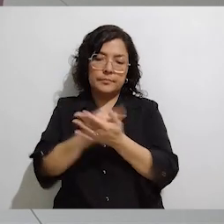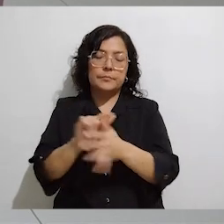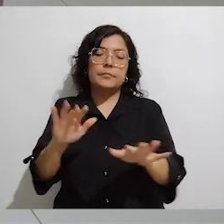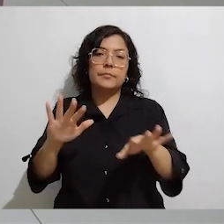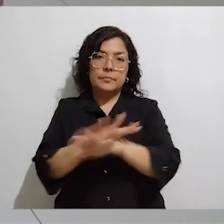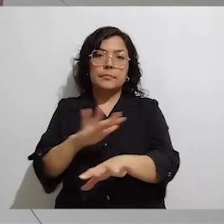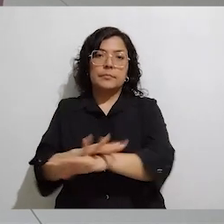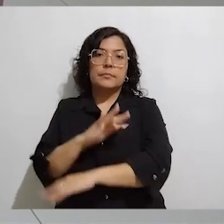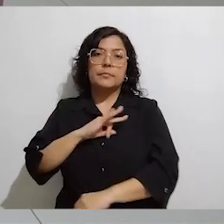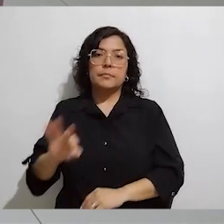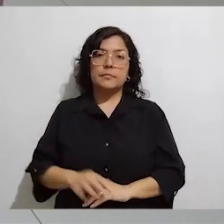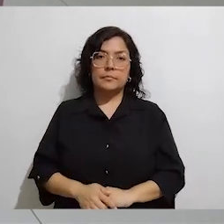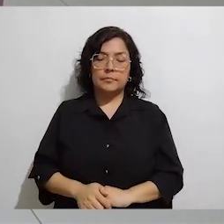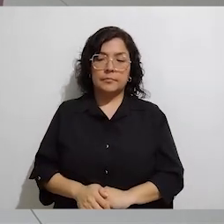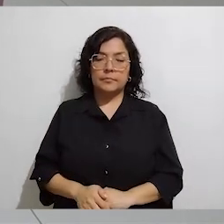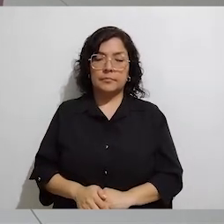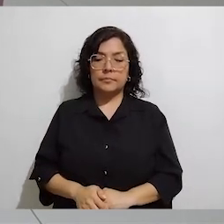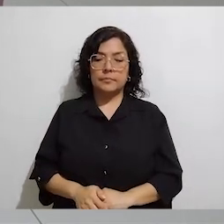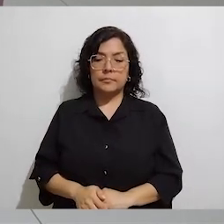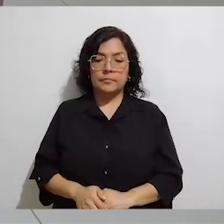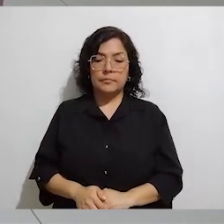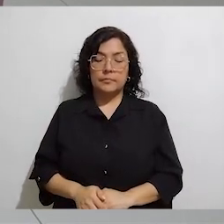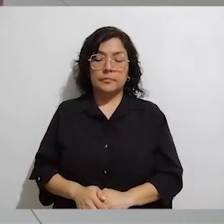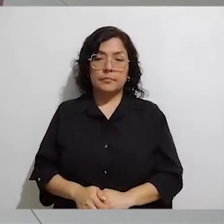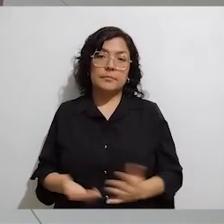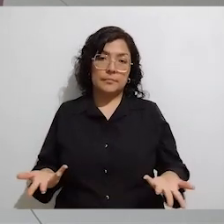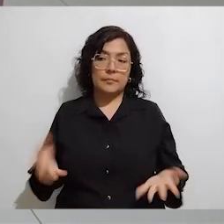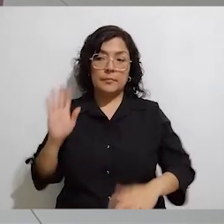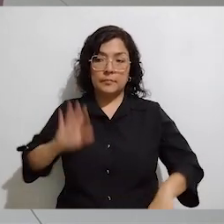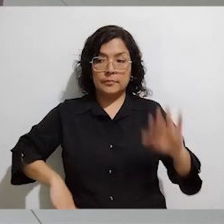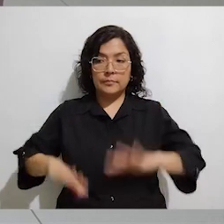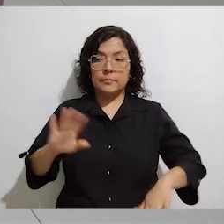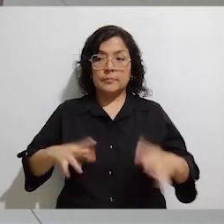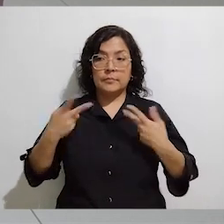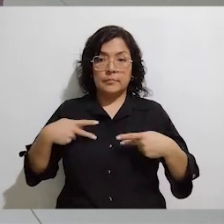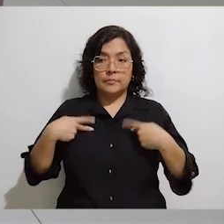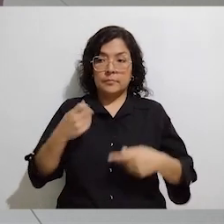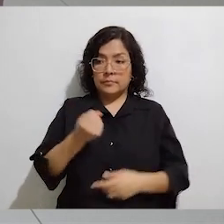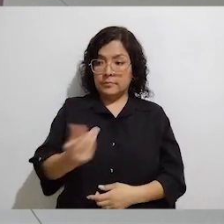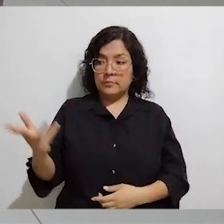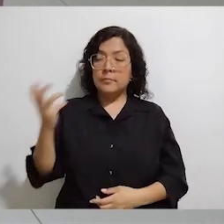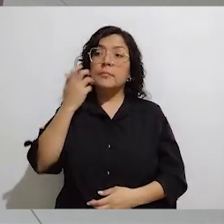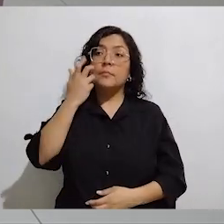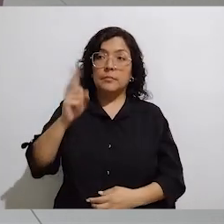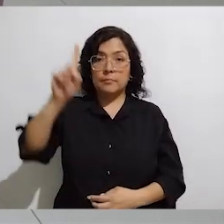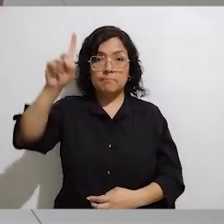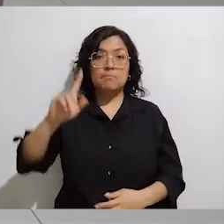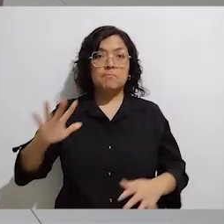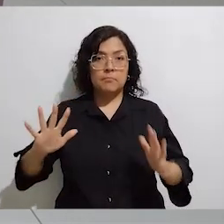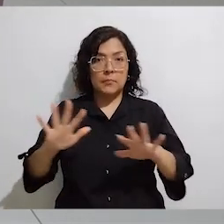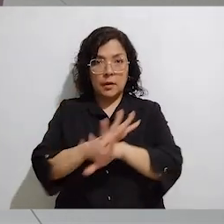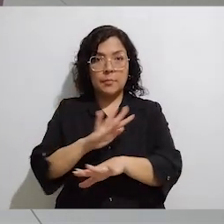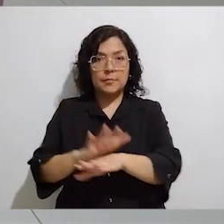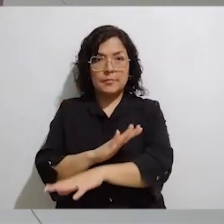algo ya en la práctica, encontramos que la iniciativa popular va a ser sobre todo promovida por